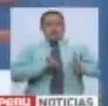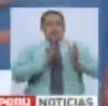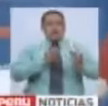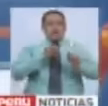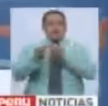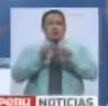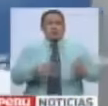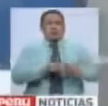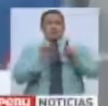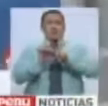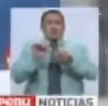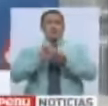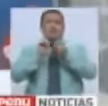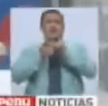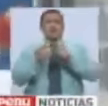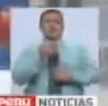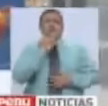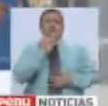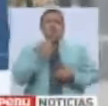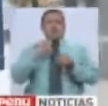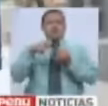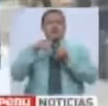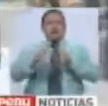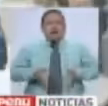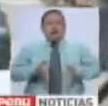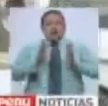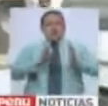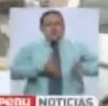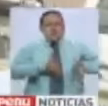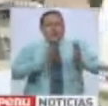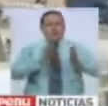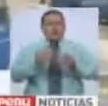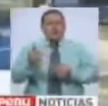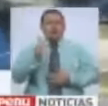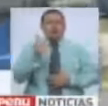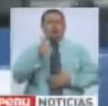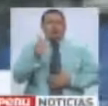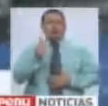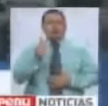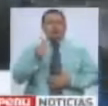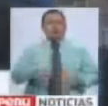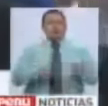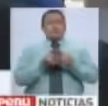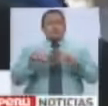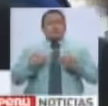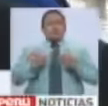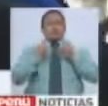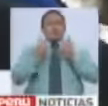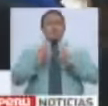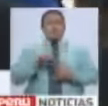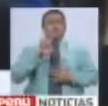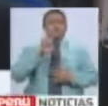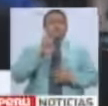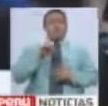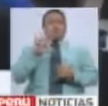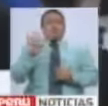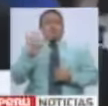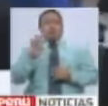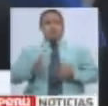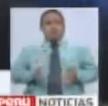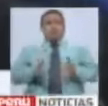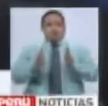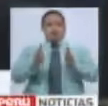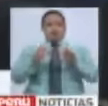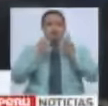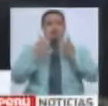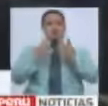Anunció además el cambio de colores de las diversas rutas de los corredores azules. Ya tenemos en este momento 3-4 rutas y estamos trabajando una